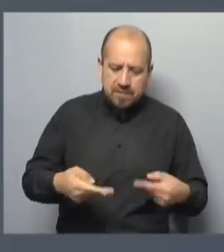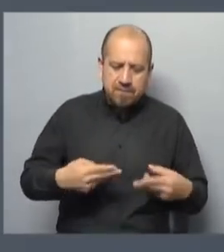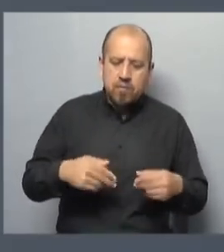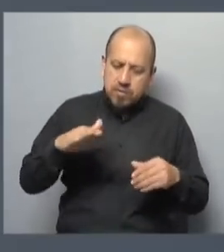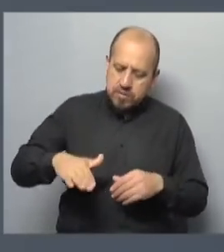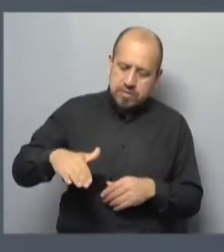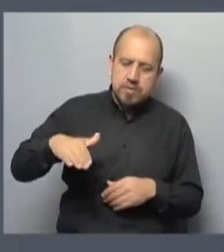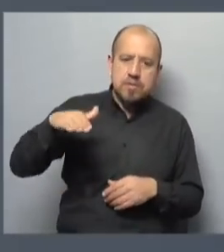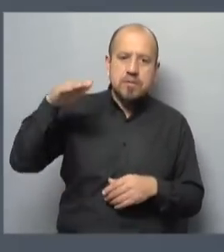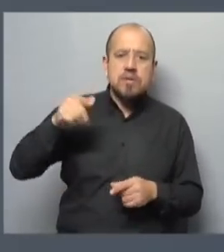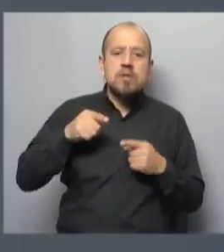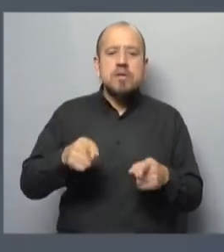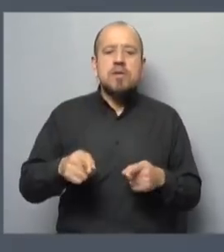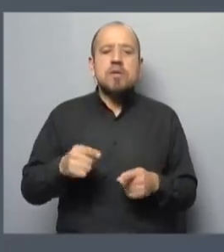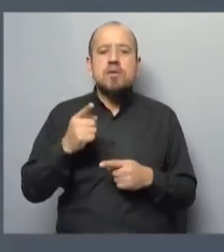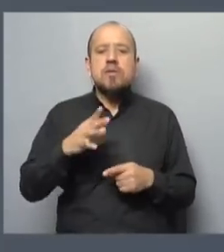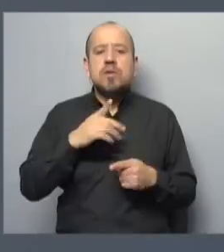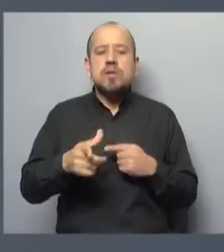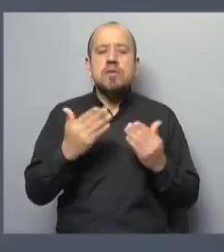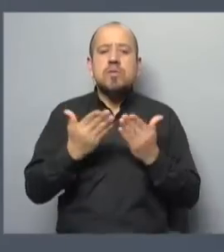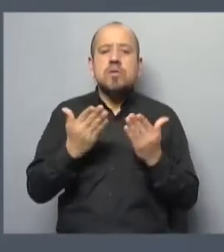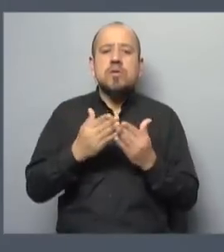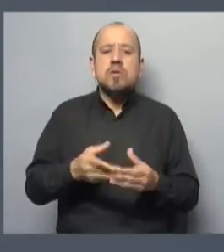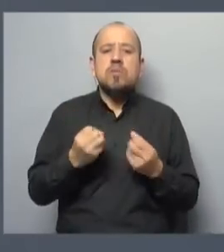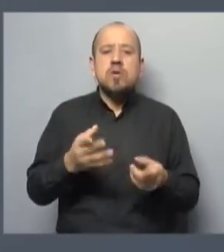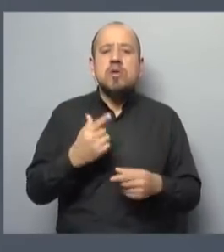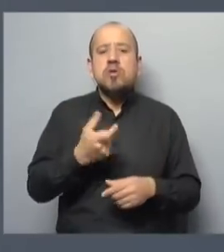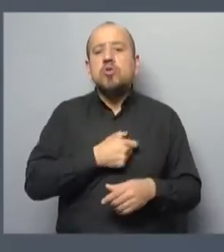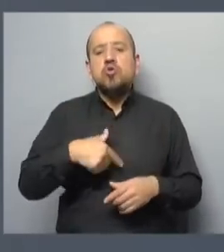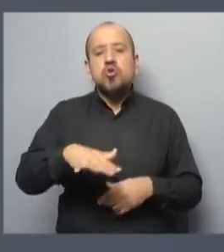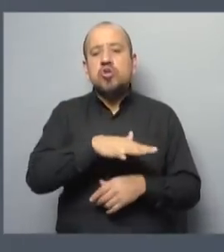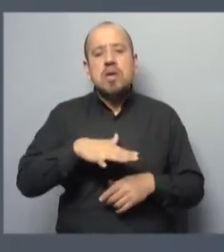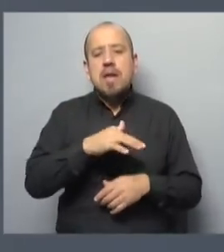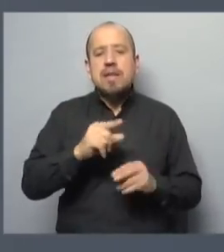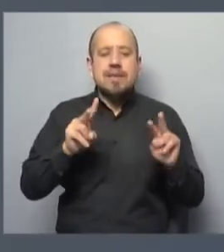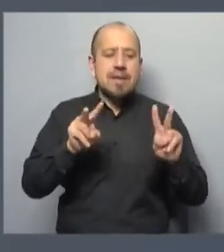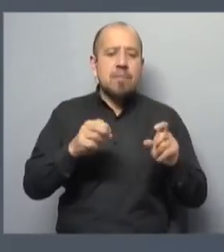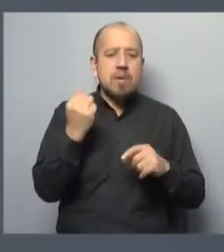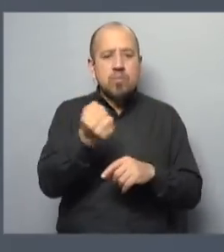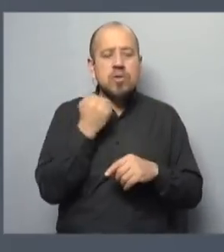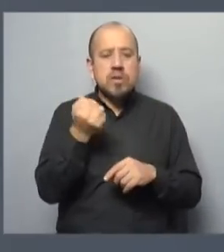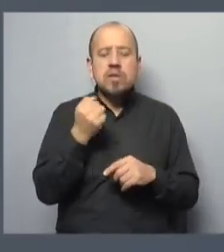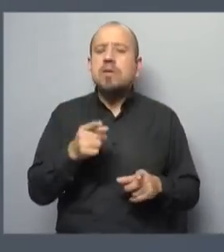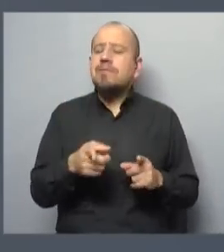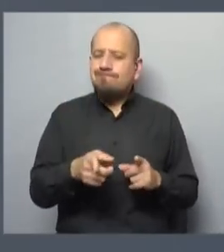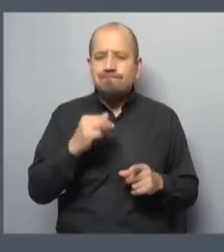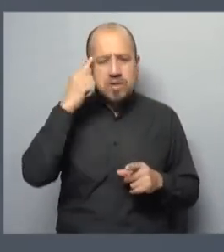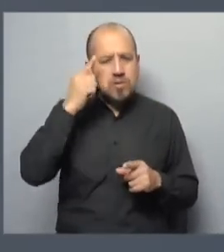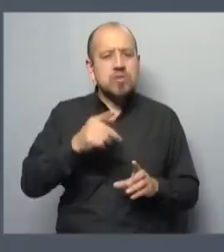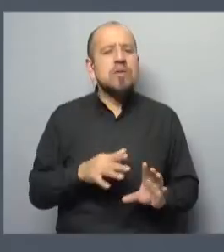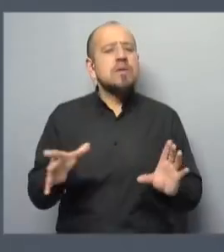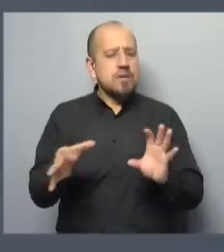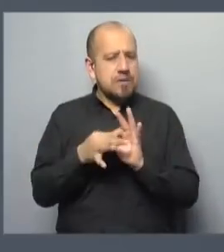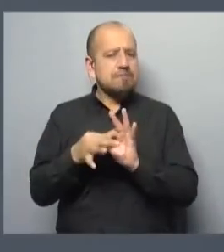es una de las cositas que habrá que estudiar es un movimiento social importantísimo y creo que tiene algo que ver con eso